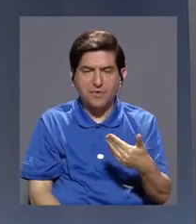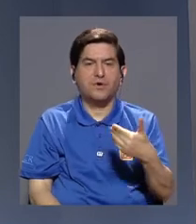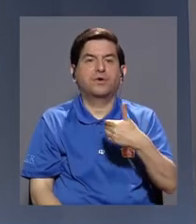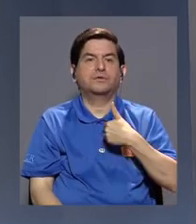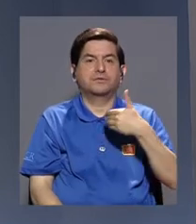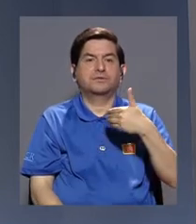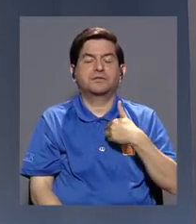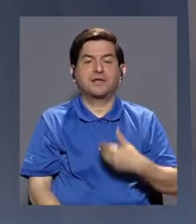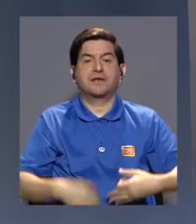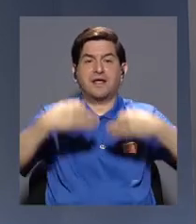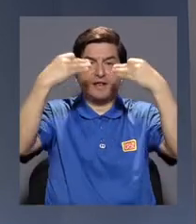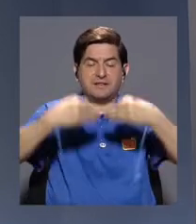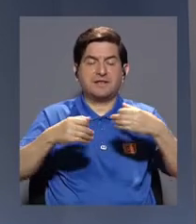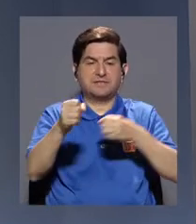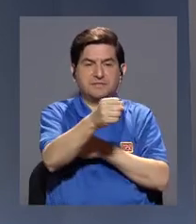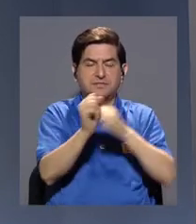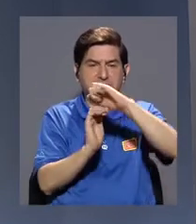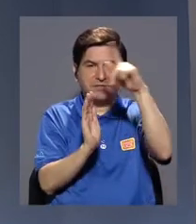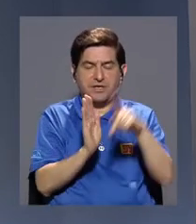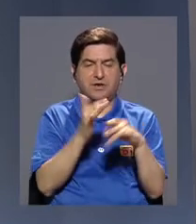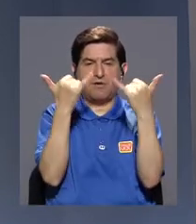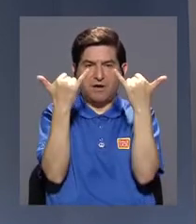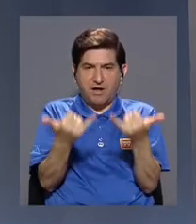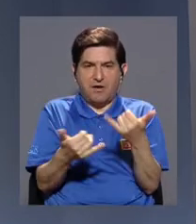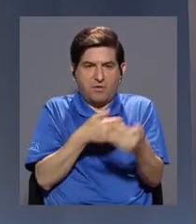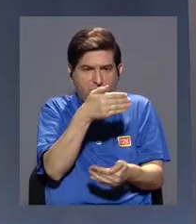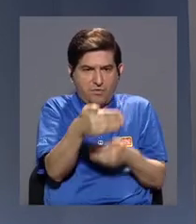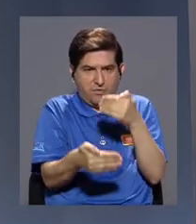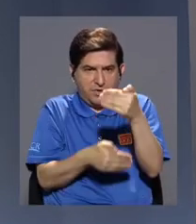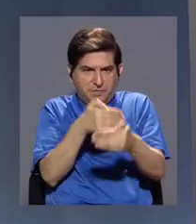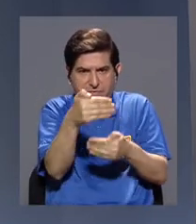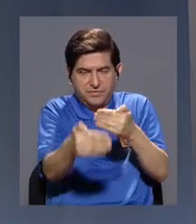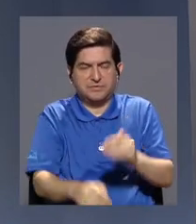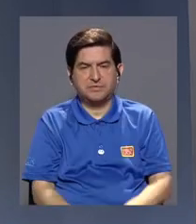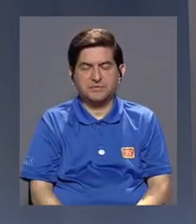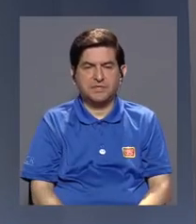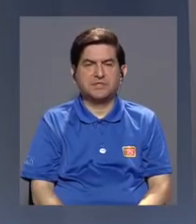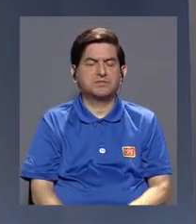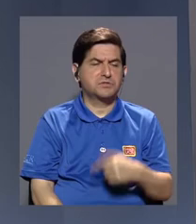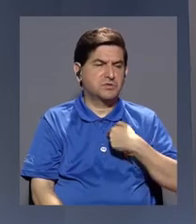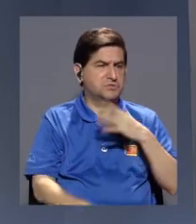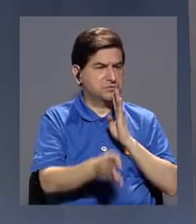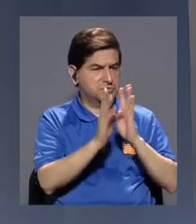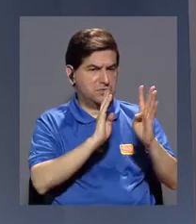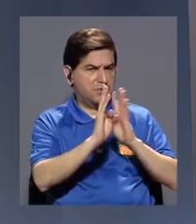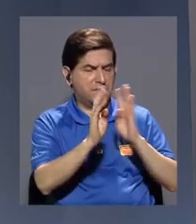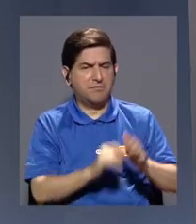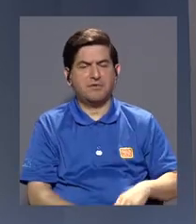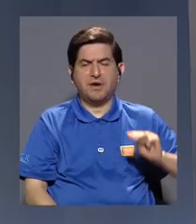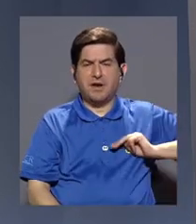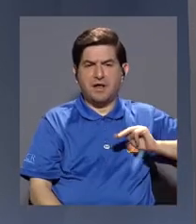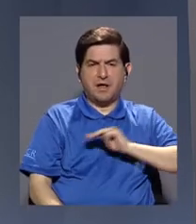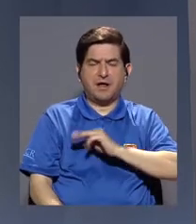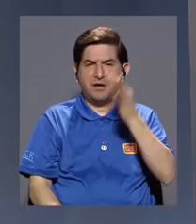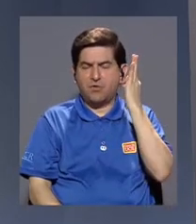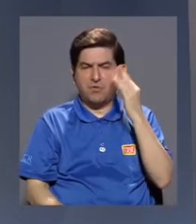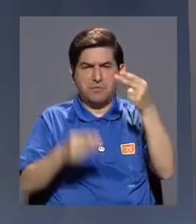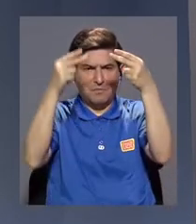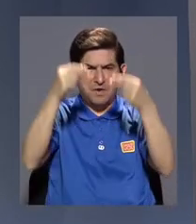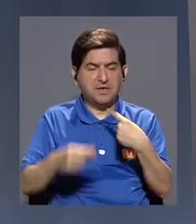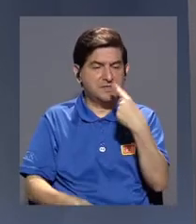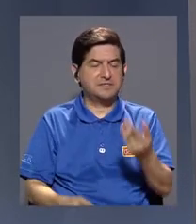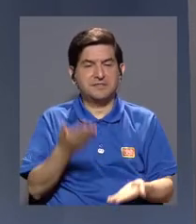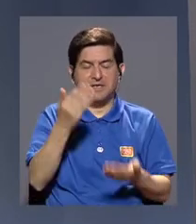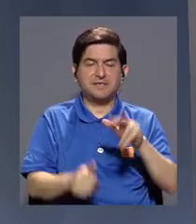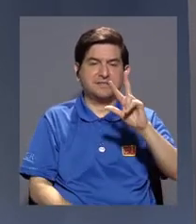tiene una decisión en sala constitucional en este momento, que según conversaba con la ministra de Hacienda, me decía